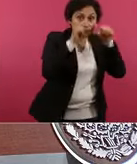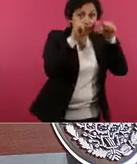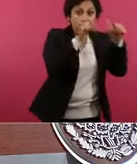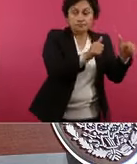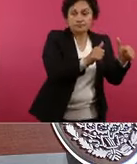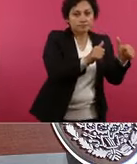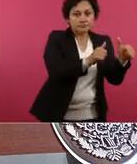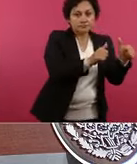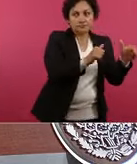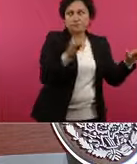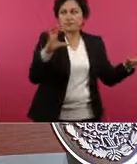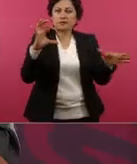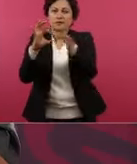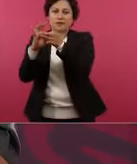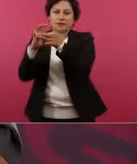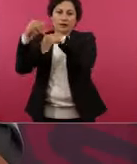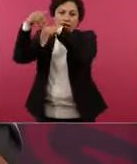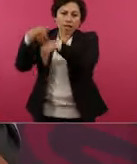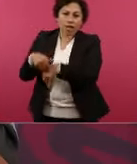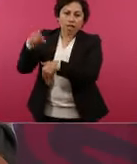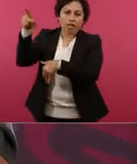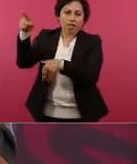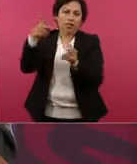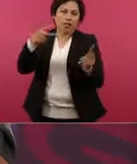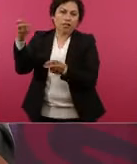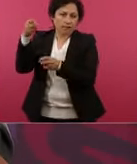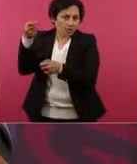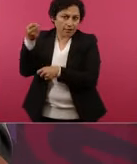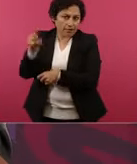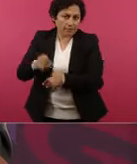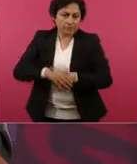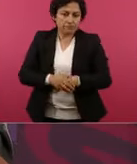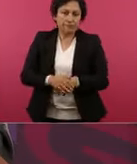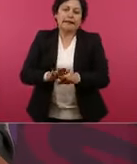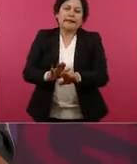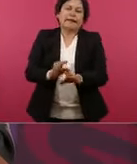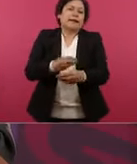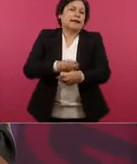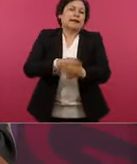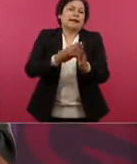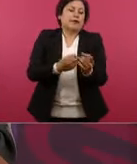el Poder Judicial, con honrosas excepciones.